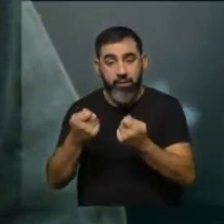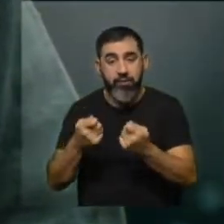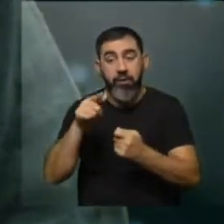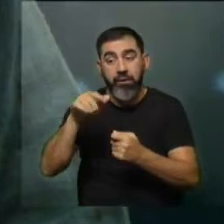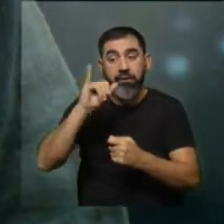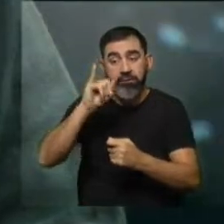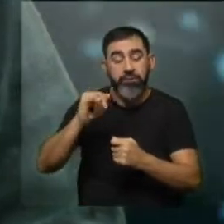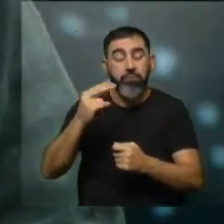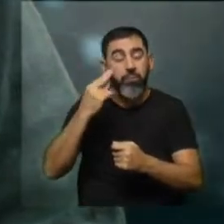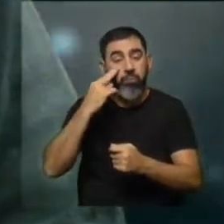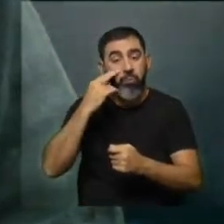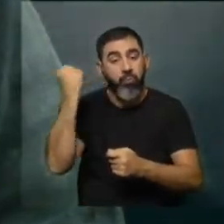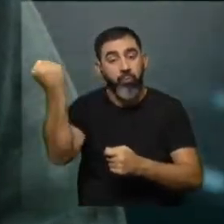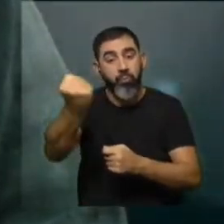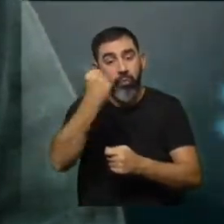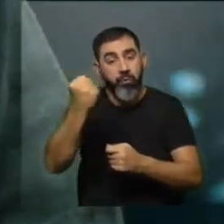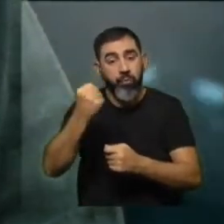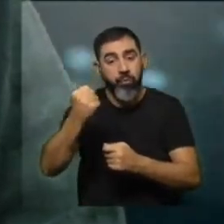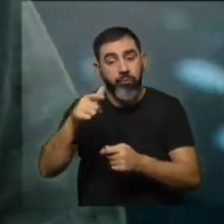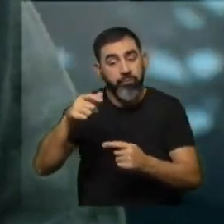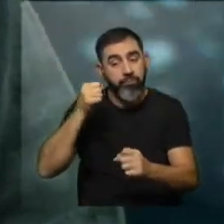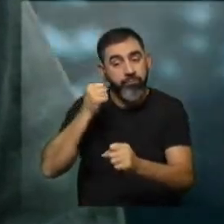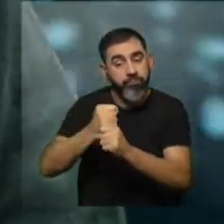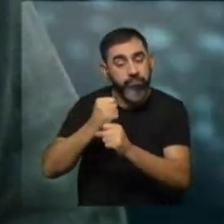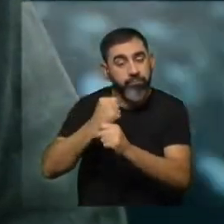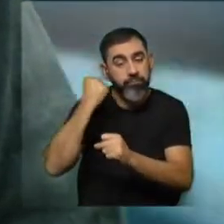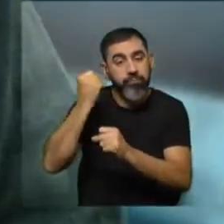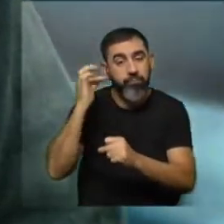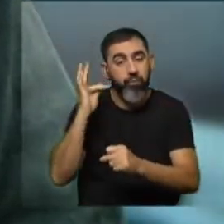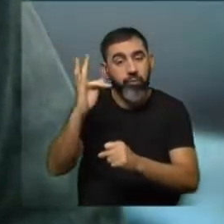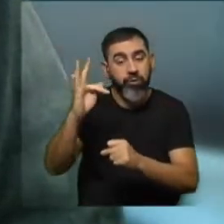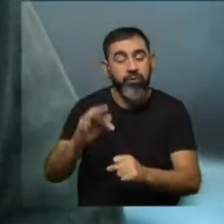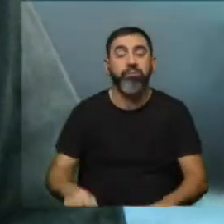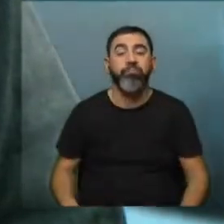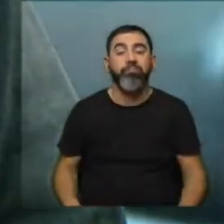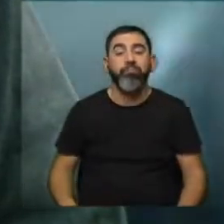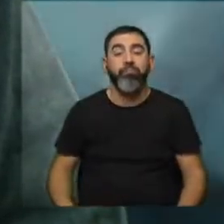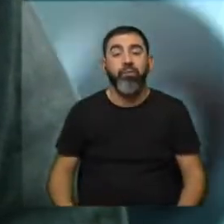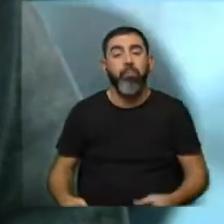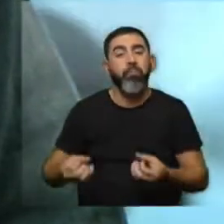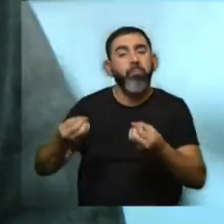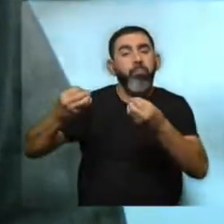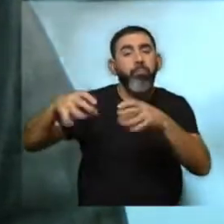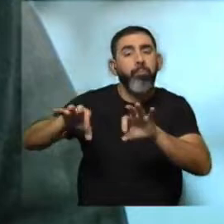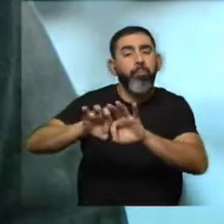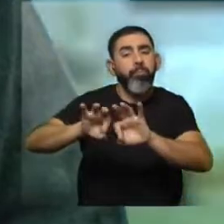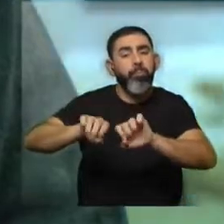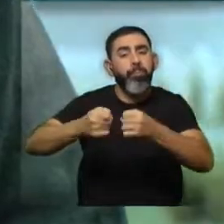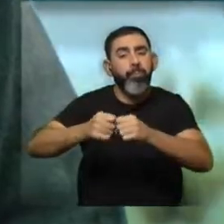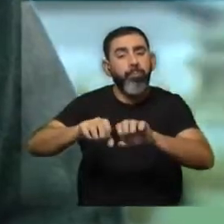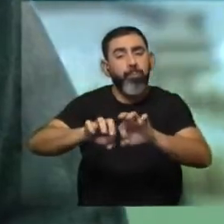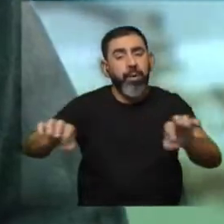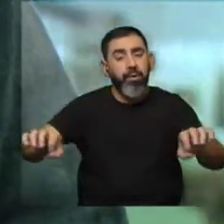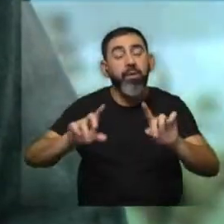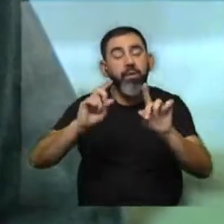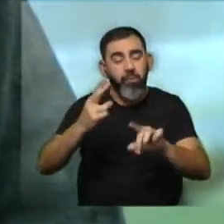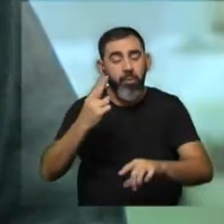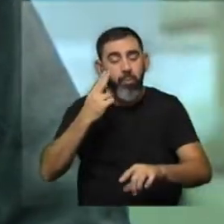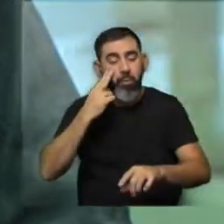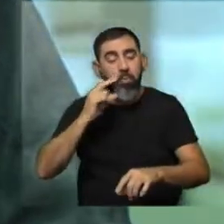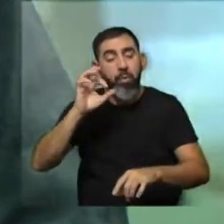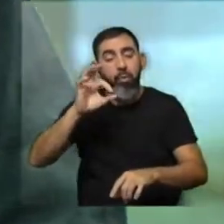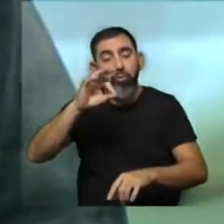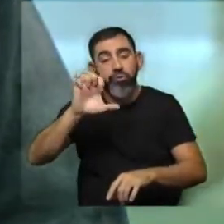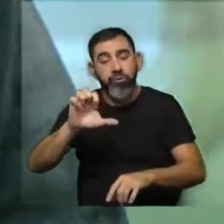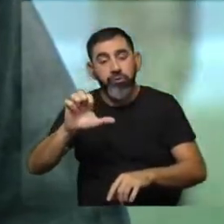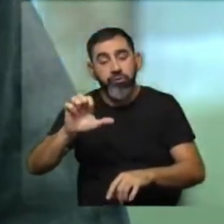un punto clave y una línea de trabajo para seguir en el futuro. Bien, ¿las pérdidas? También es otra patología que tiene OCE y